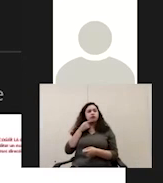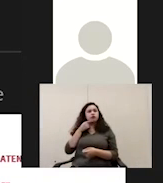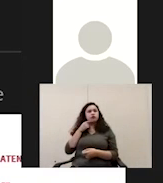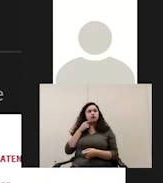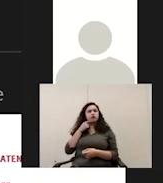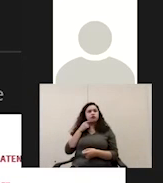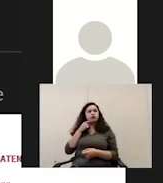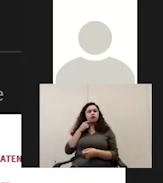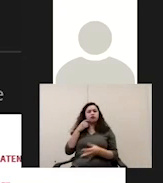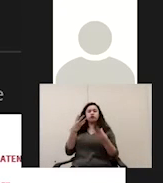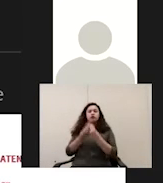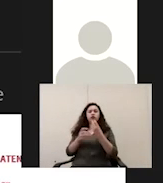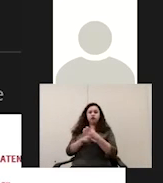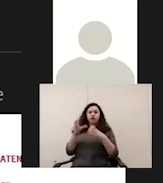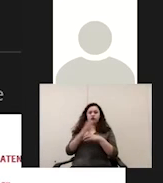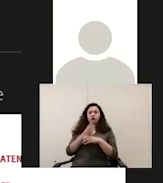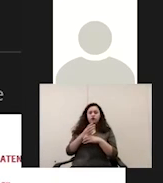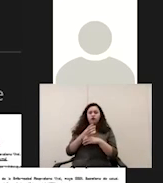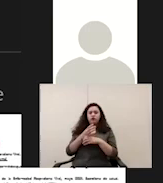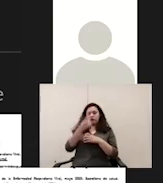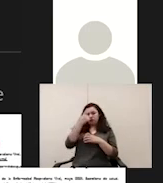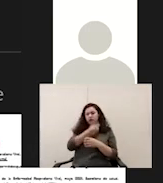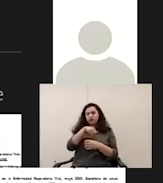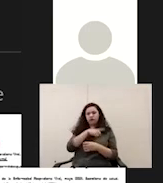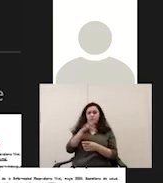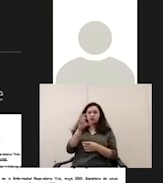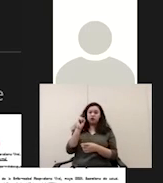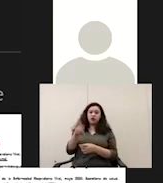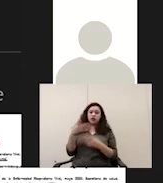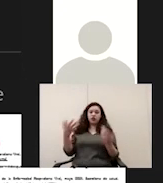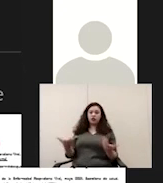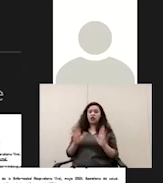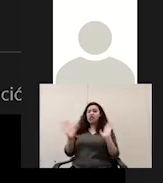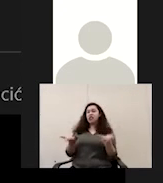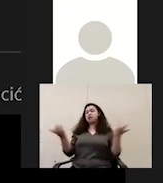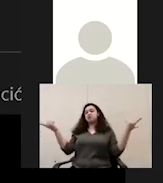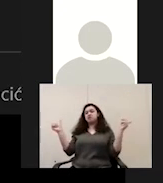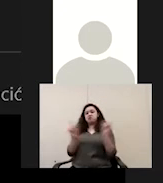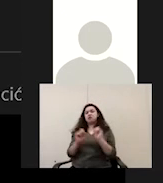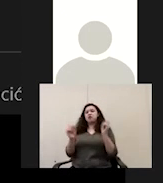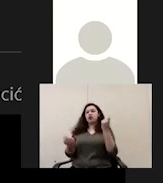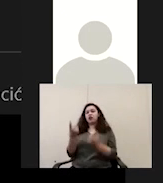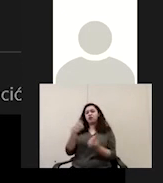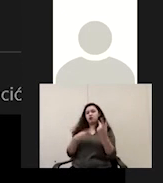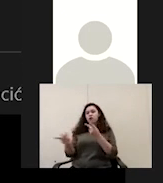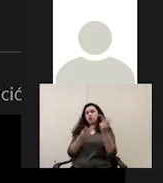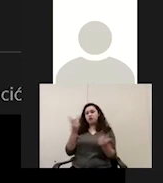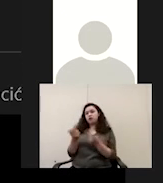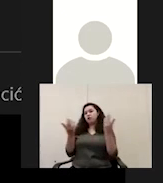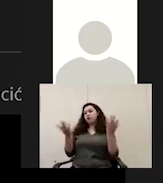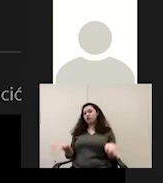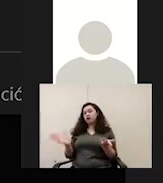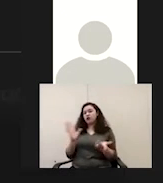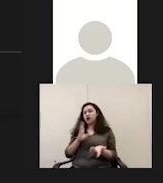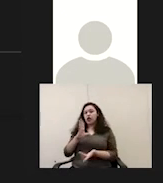con productos de la pesca. Ok, bueno, pues eso es todo. No sé si tengan alguna pregunta,